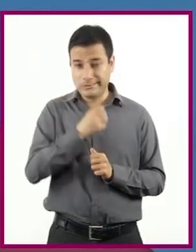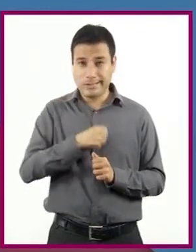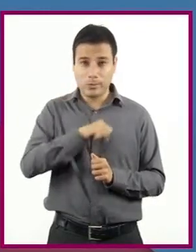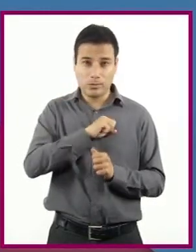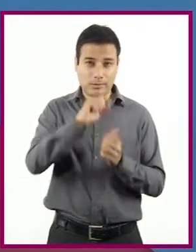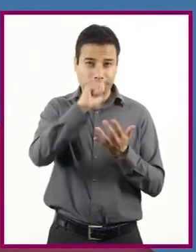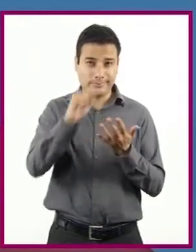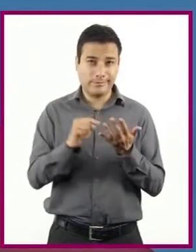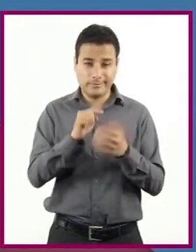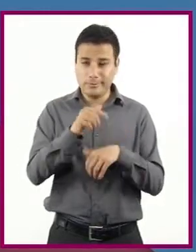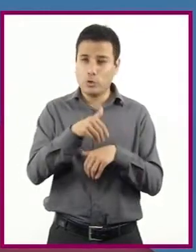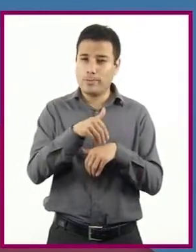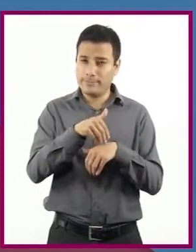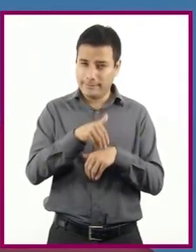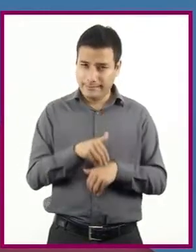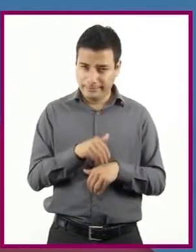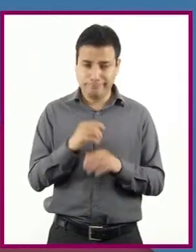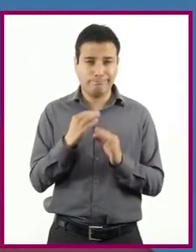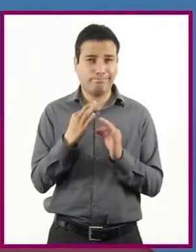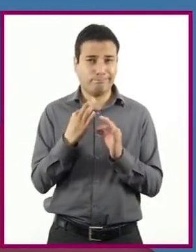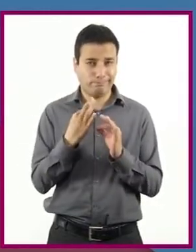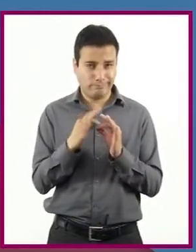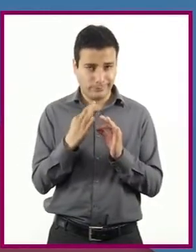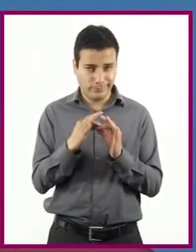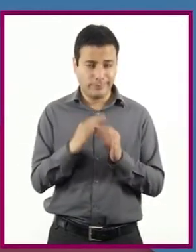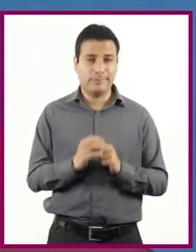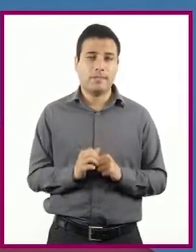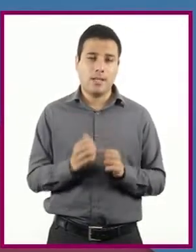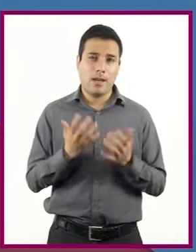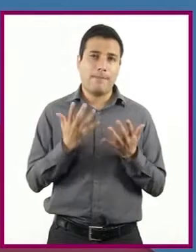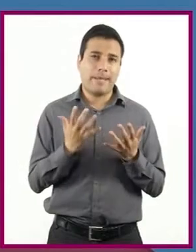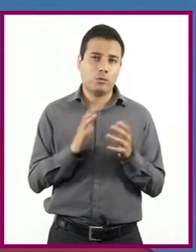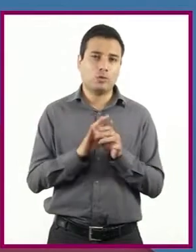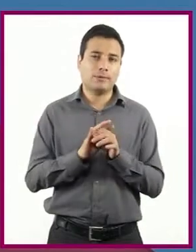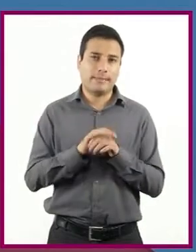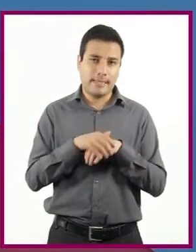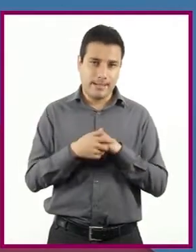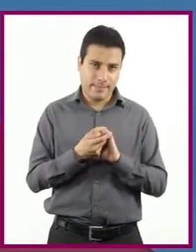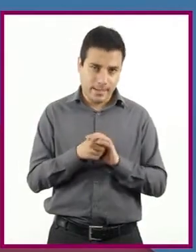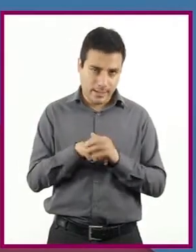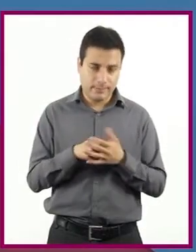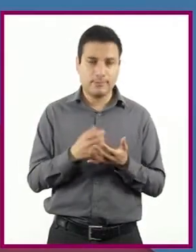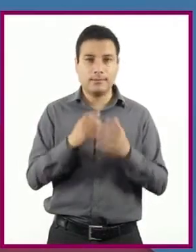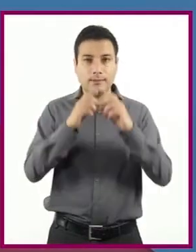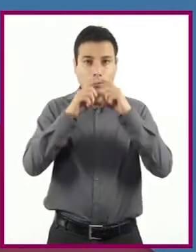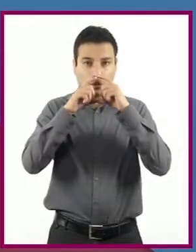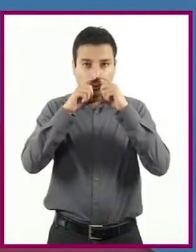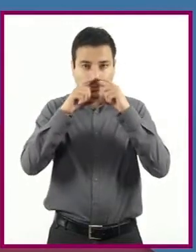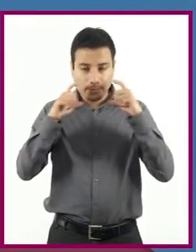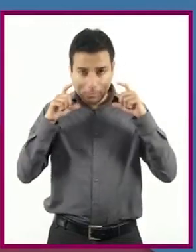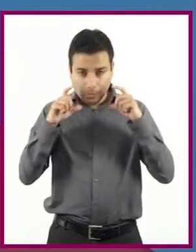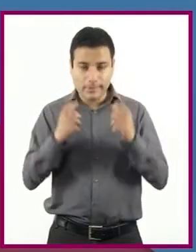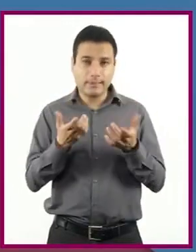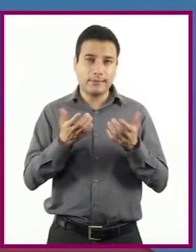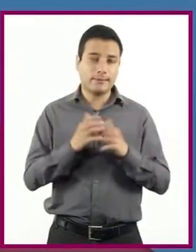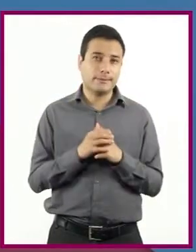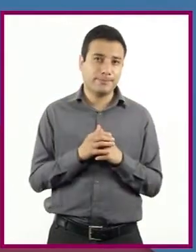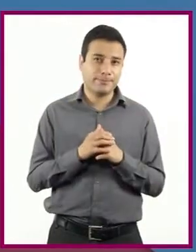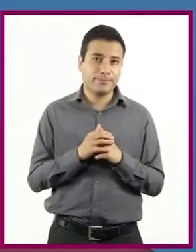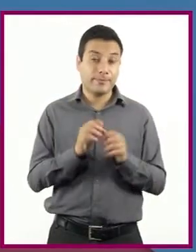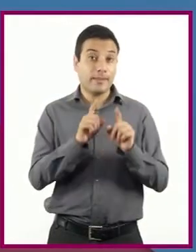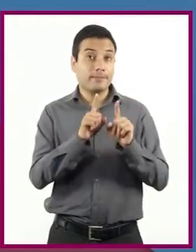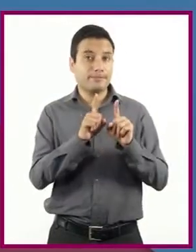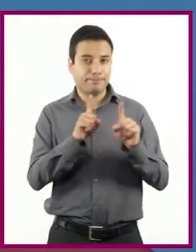han implementado durante la pandemia. Lavarse continuamente las manos, usar el cubrebocas de manera correcta, mantener la